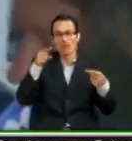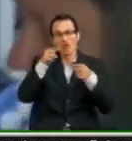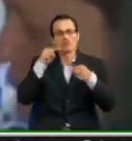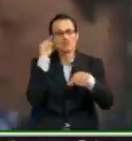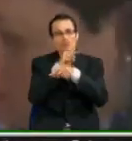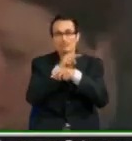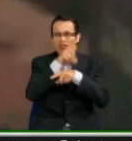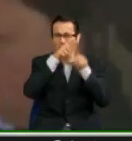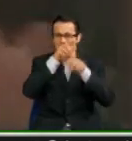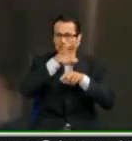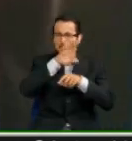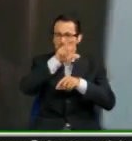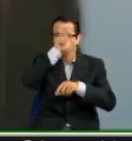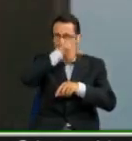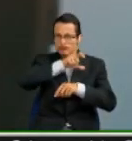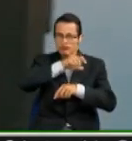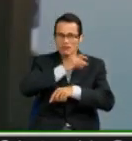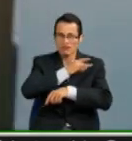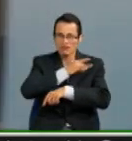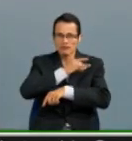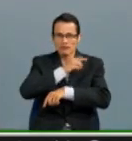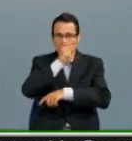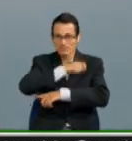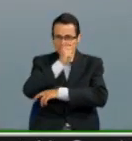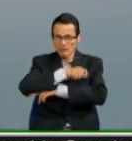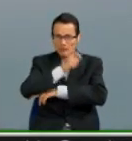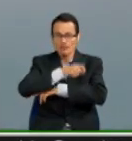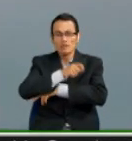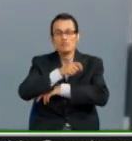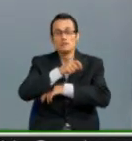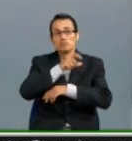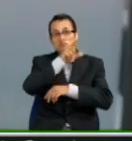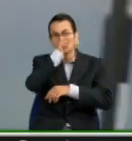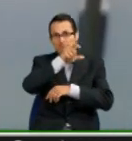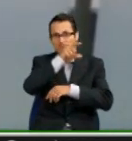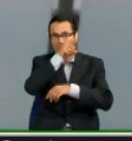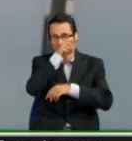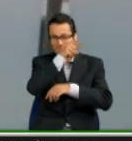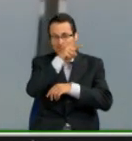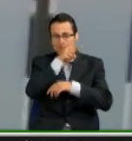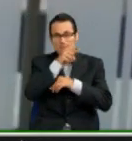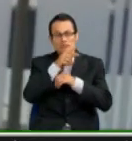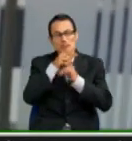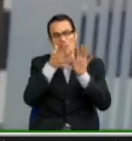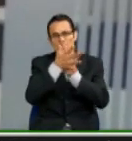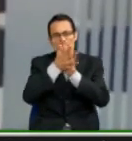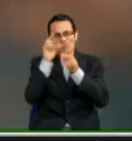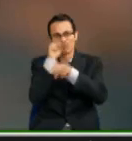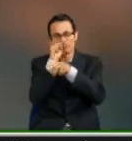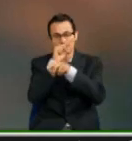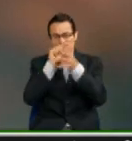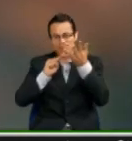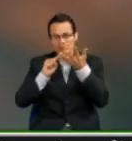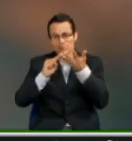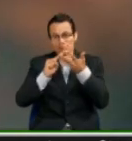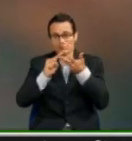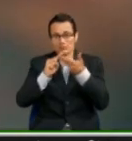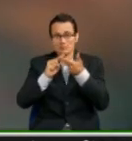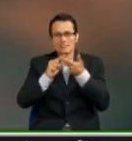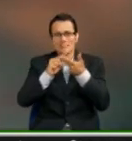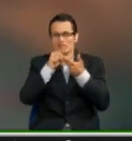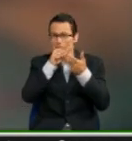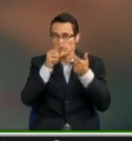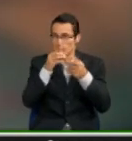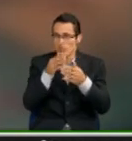habían sido delegados desde la capital del país en derechos humanos, debido pues a toda esta red